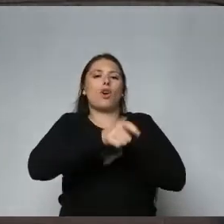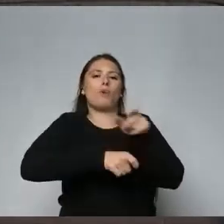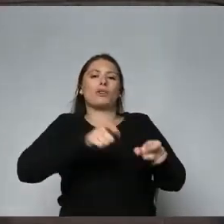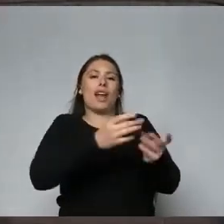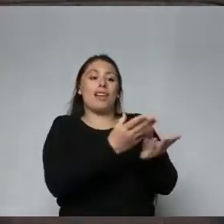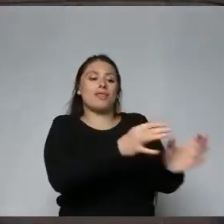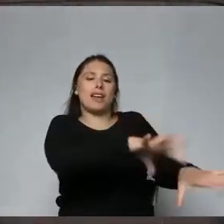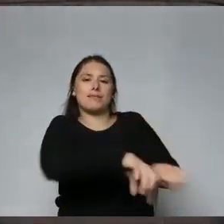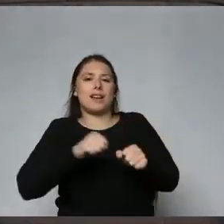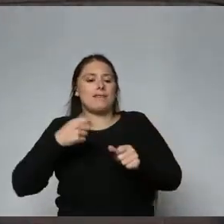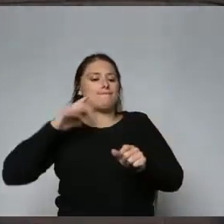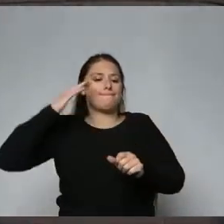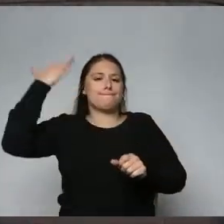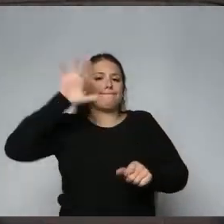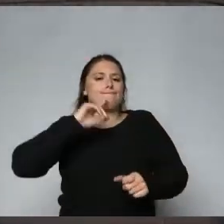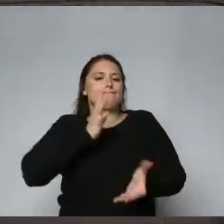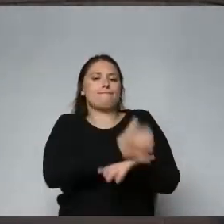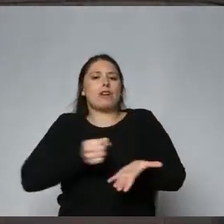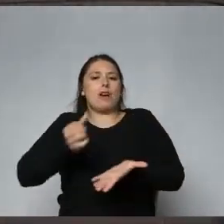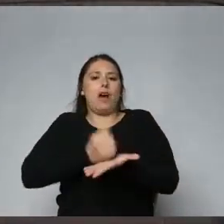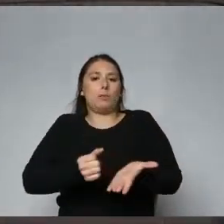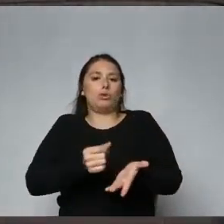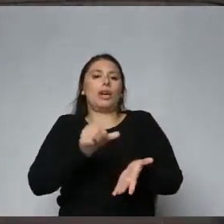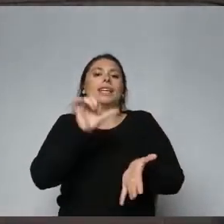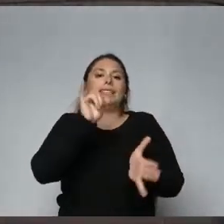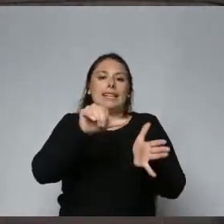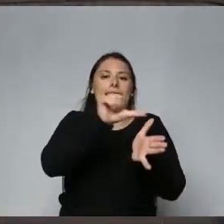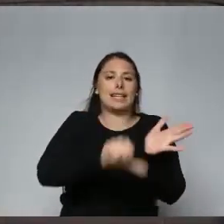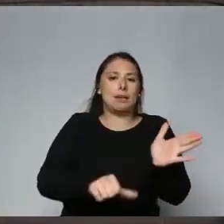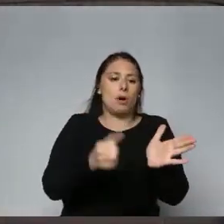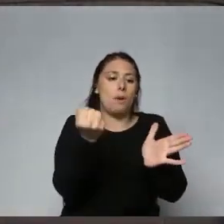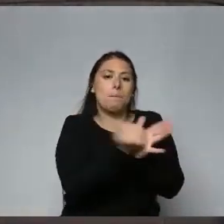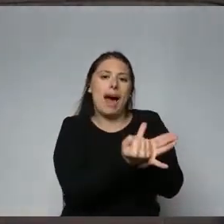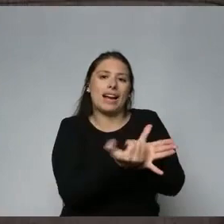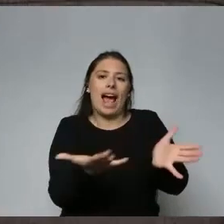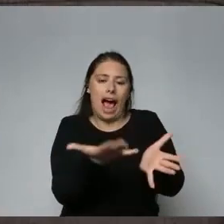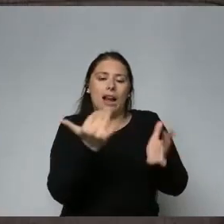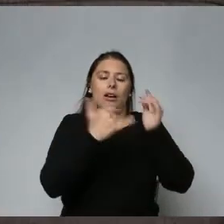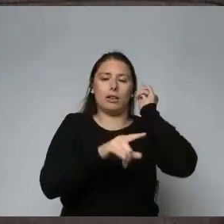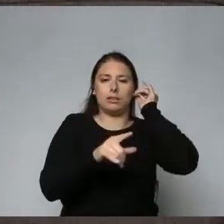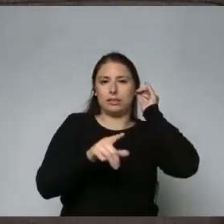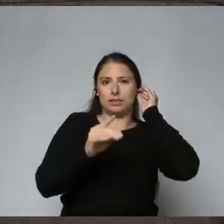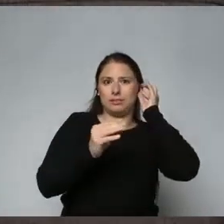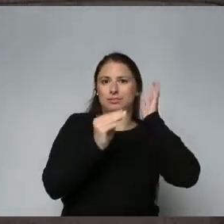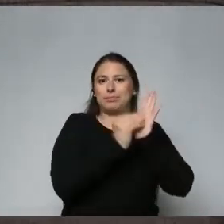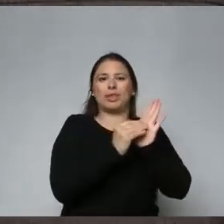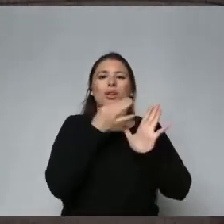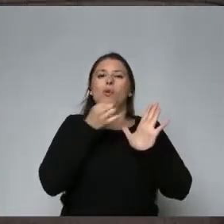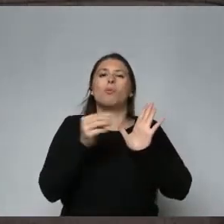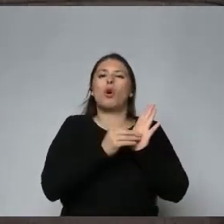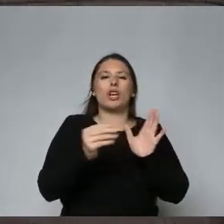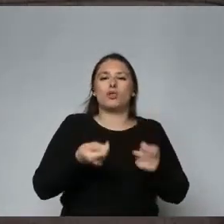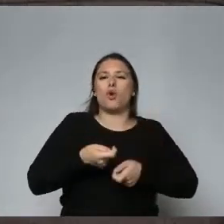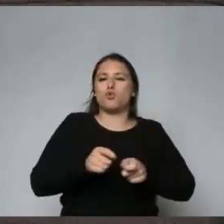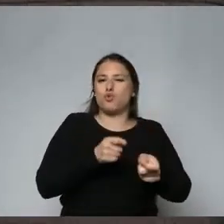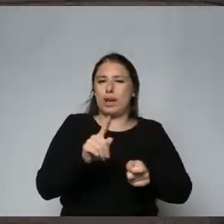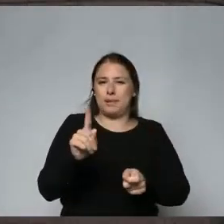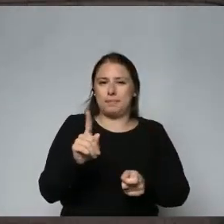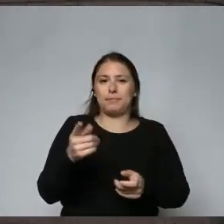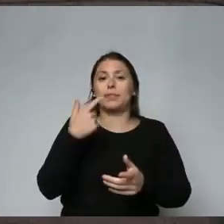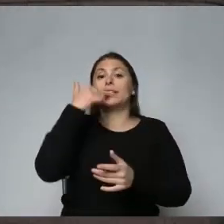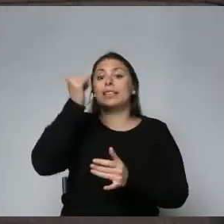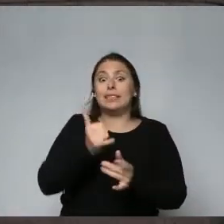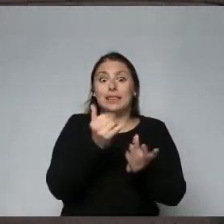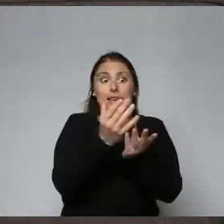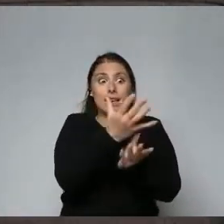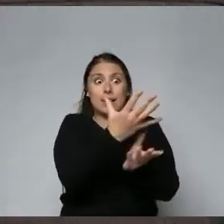Y lesiones, si pudieron comprobarse, claro, lesiones que hayan quedado secuelas. Y en caso de desaparición